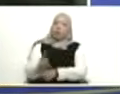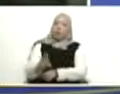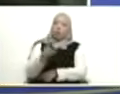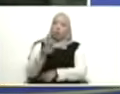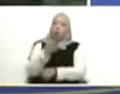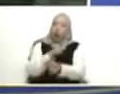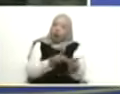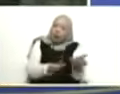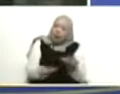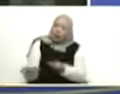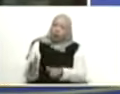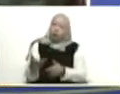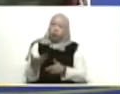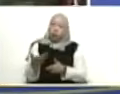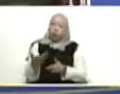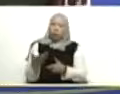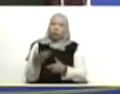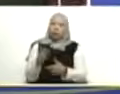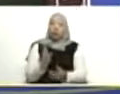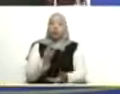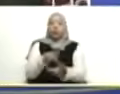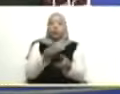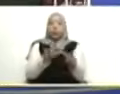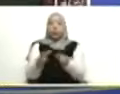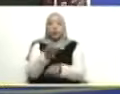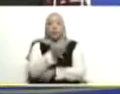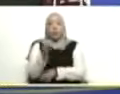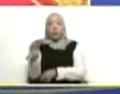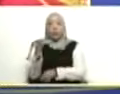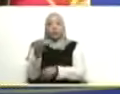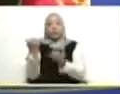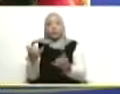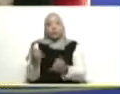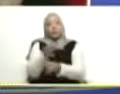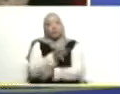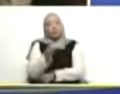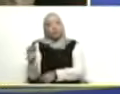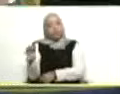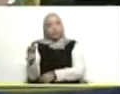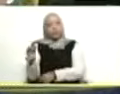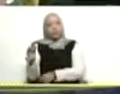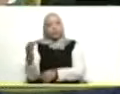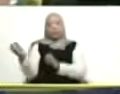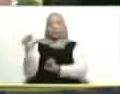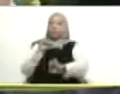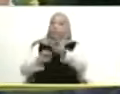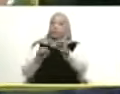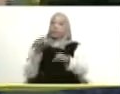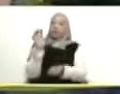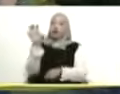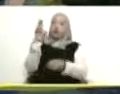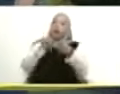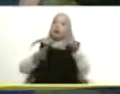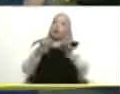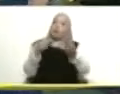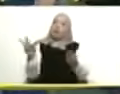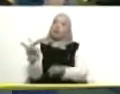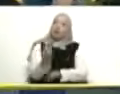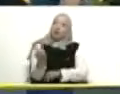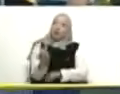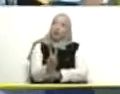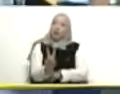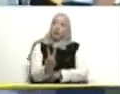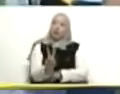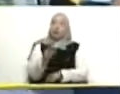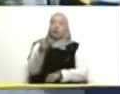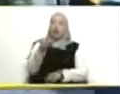tenerlo listo en el sitio perfecto, en el momento perfecto para defender la paz de Venezuela. Ustedes son los garantes